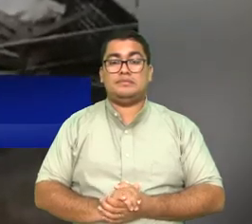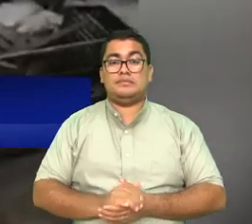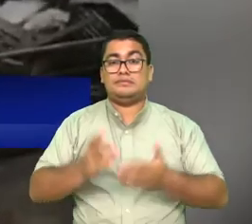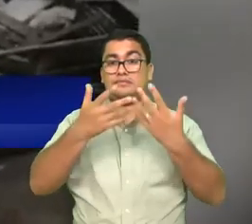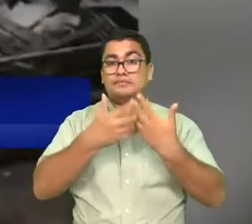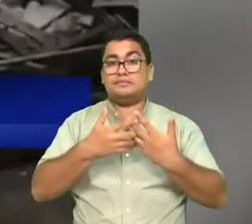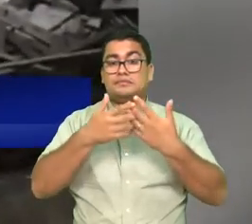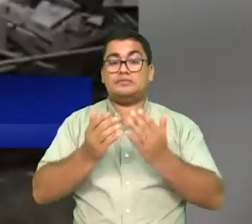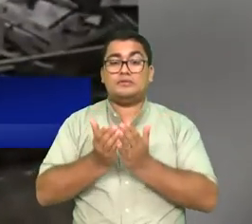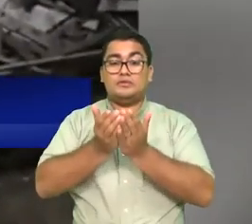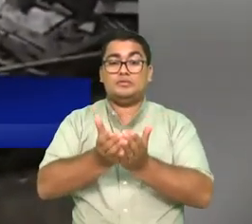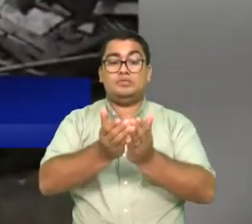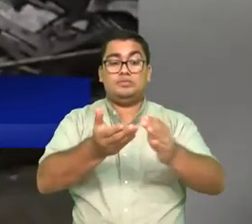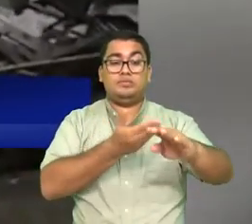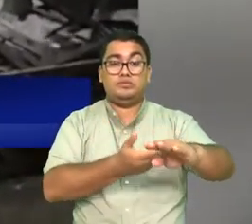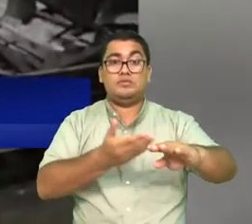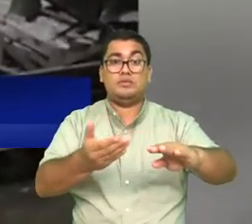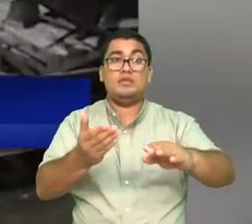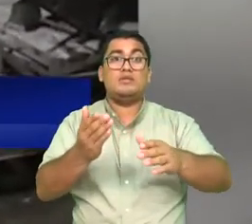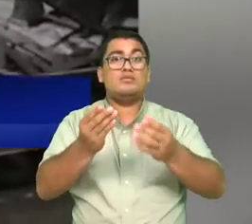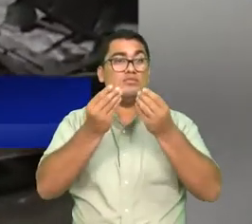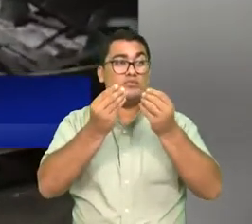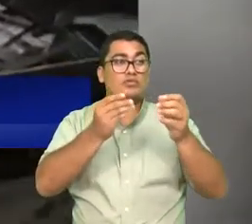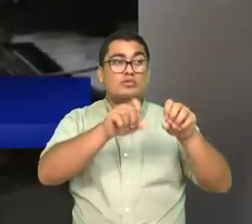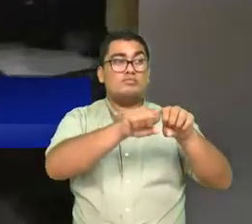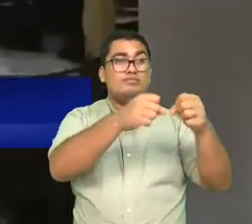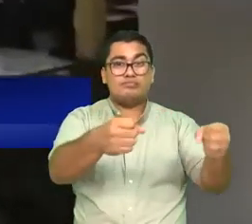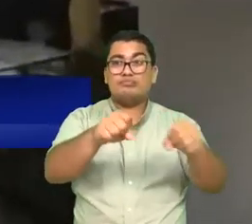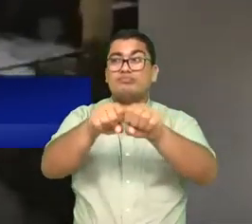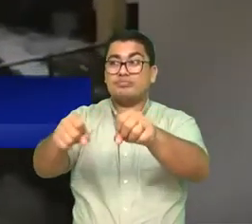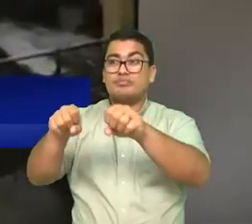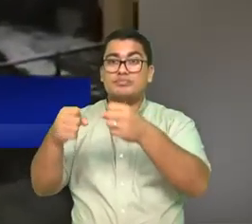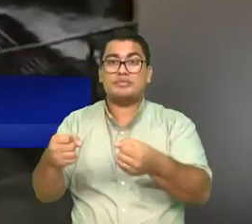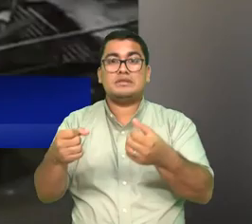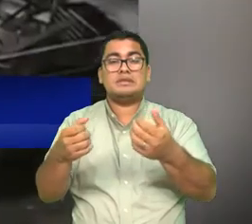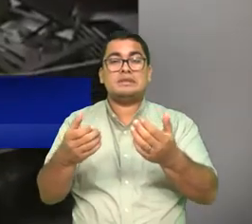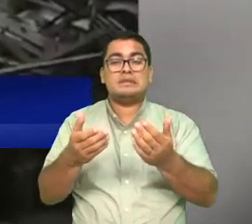Empresa portuaria reporta considerables pérdidas materiales en